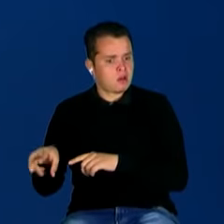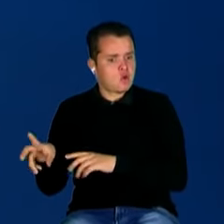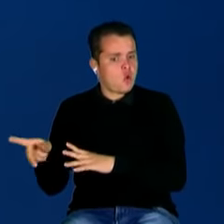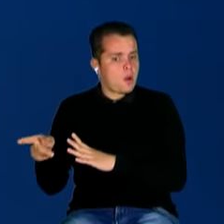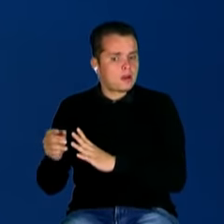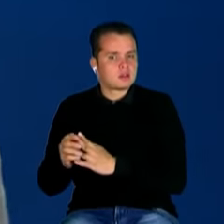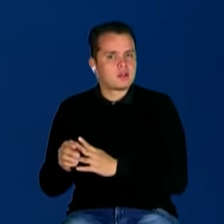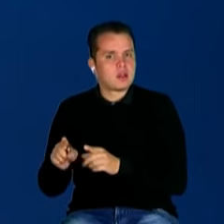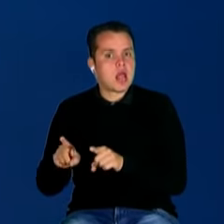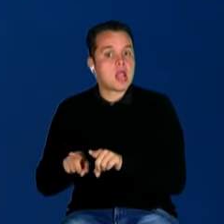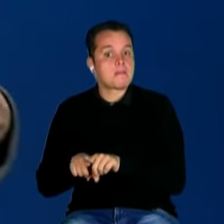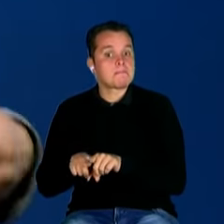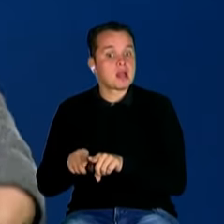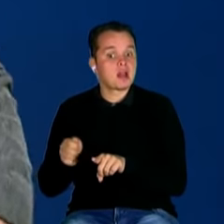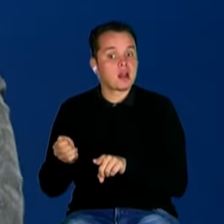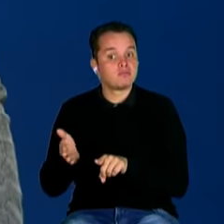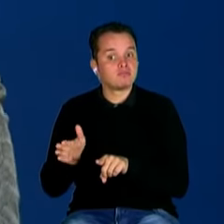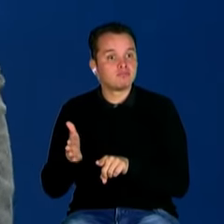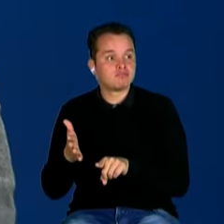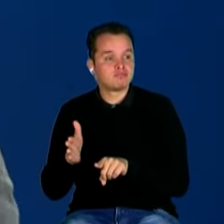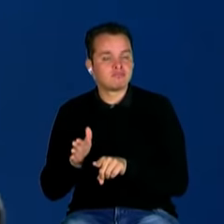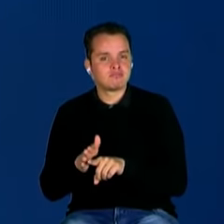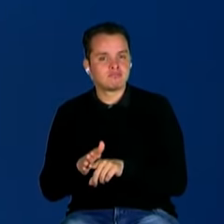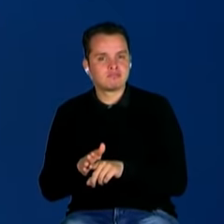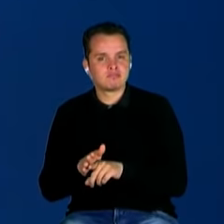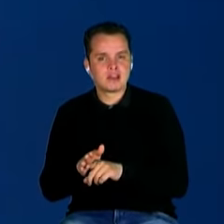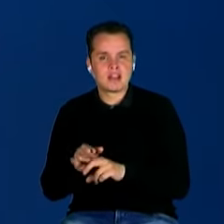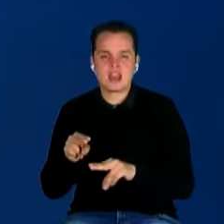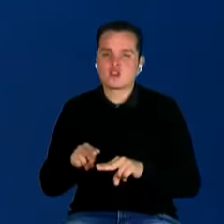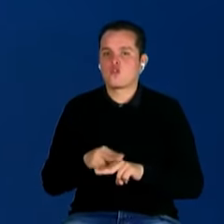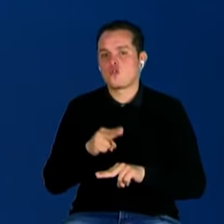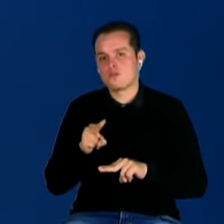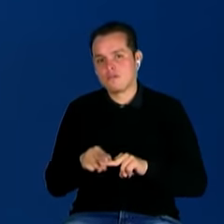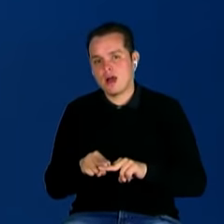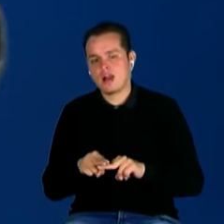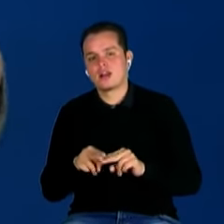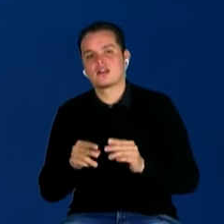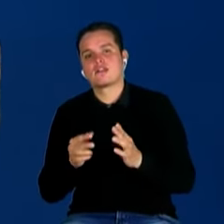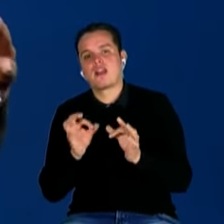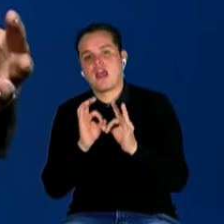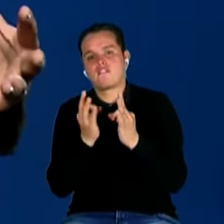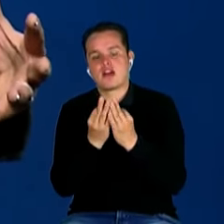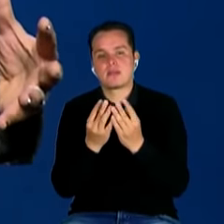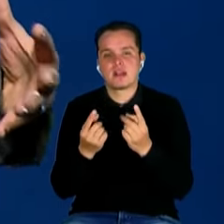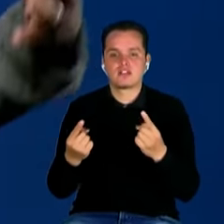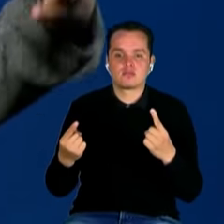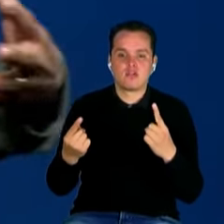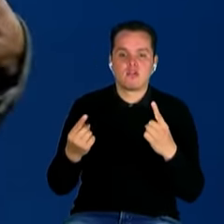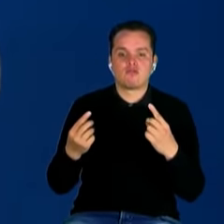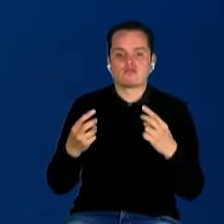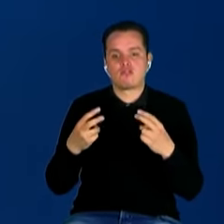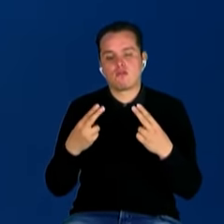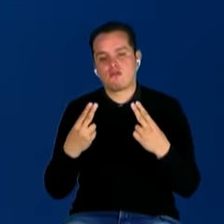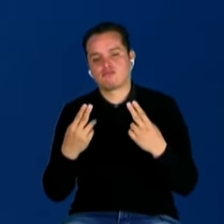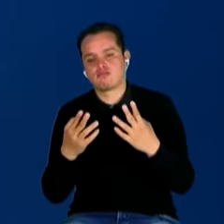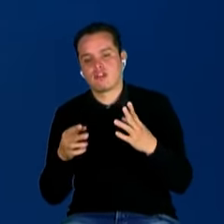Ella era su media hermana. En aquellos tiempos era normal que entre las familias se rejuntaran y